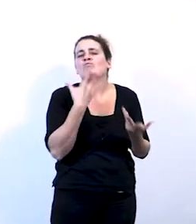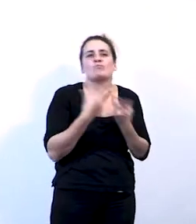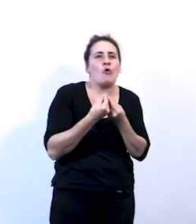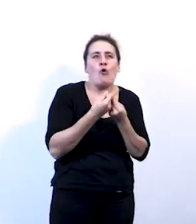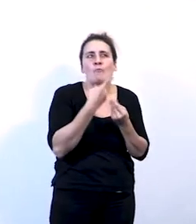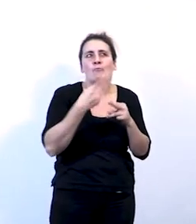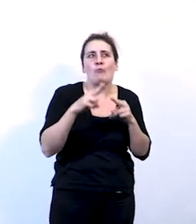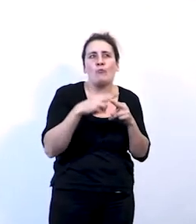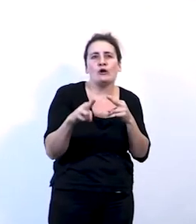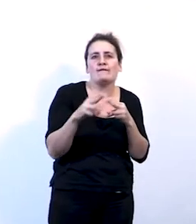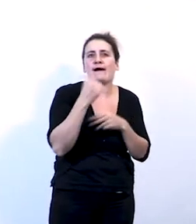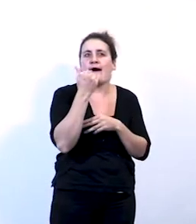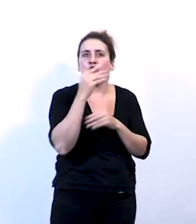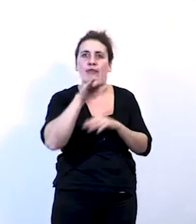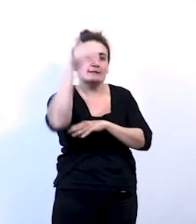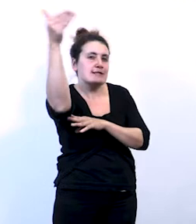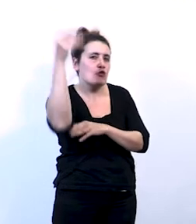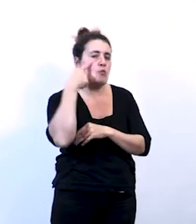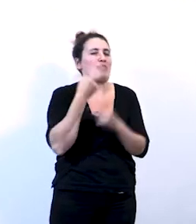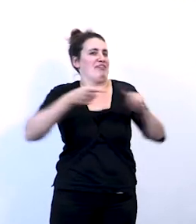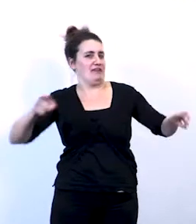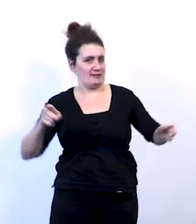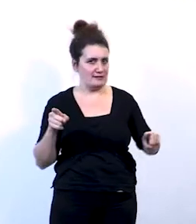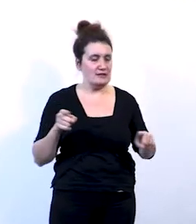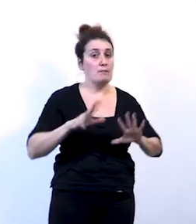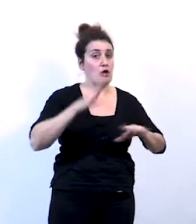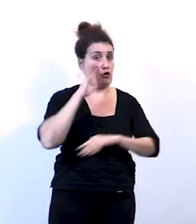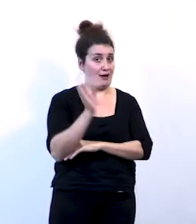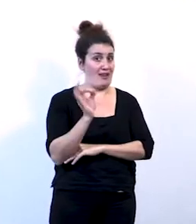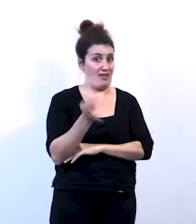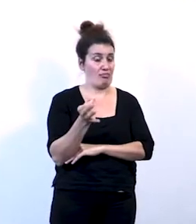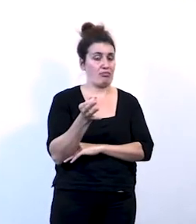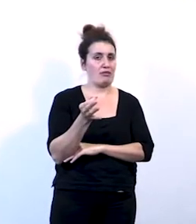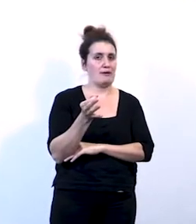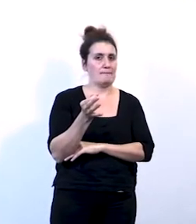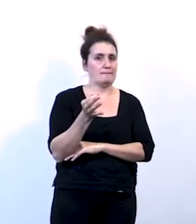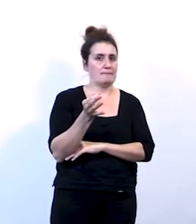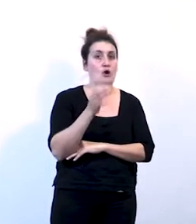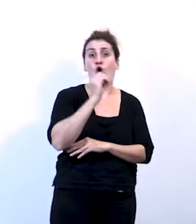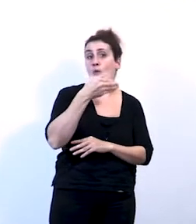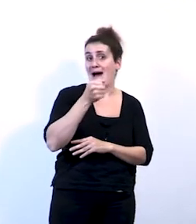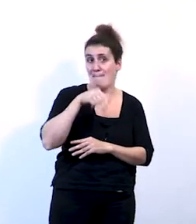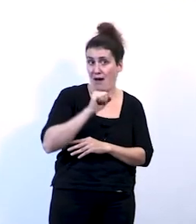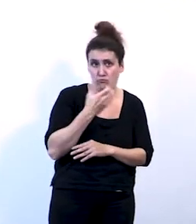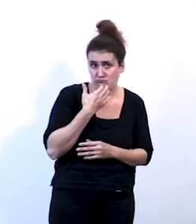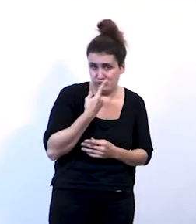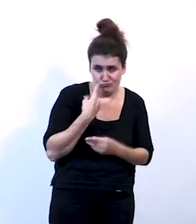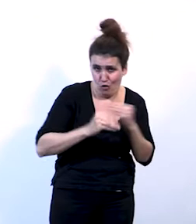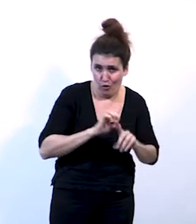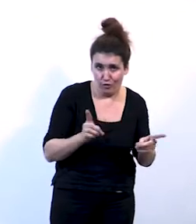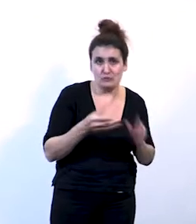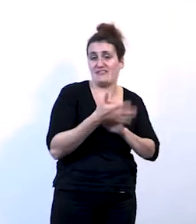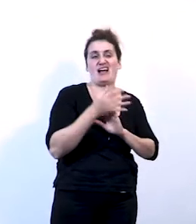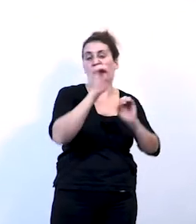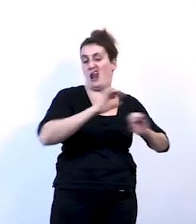con unas políticas del exterior diferentes. Pero la verdad que ni siquiera, si Obama no lo hizo, nadie lo va a hacer. Yo